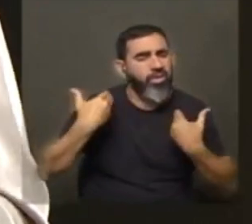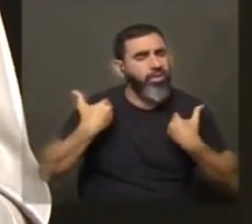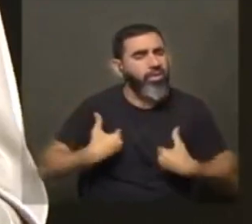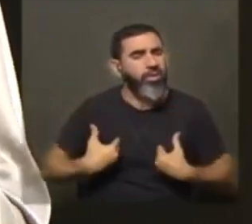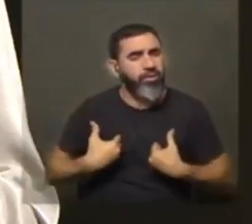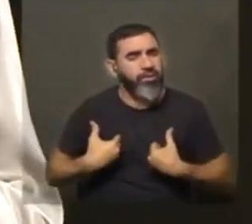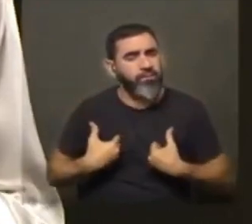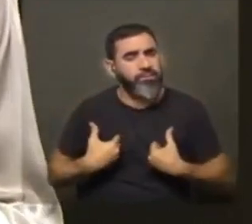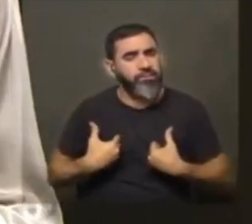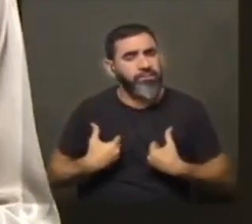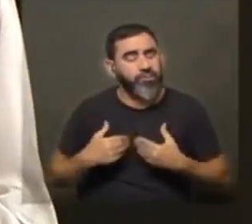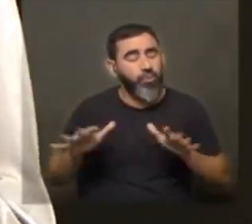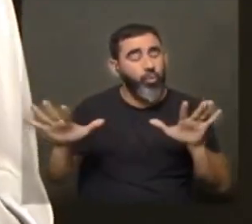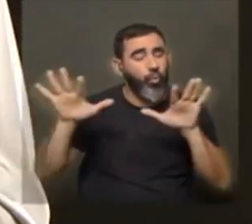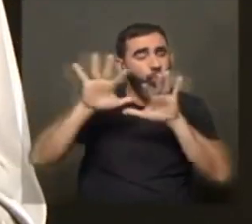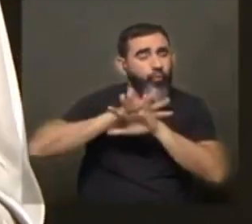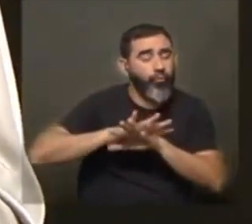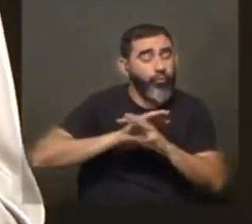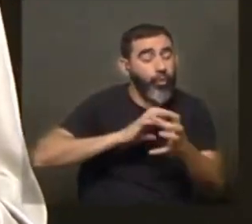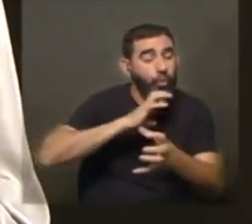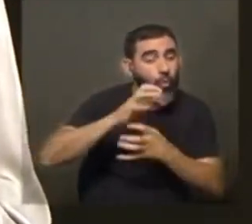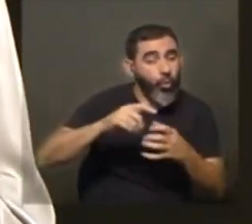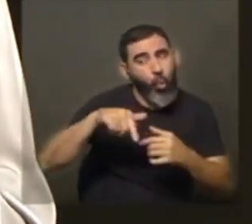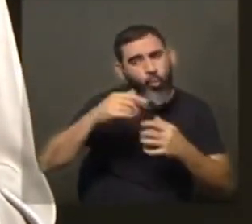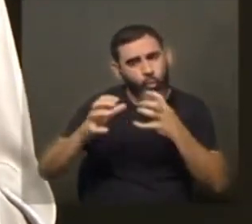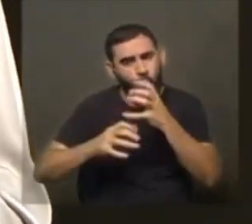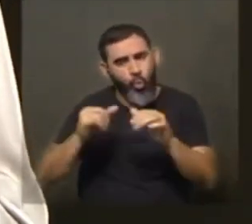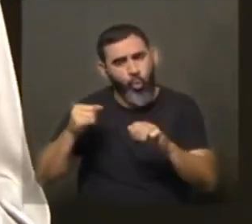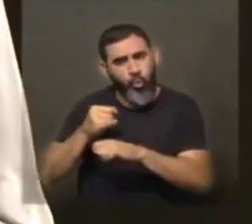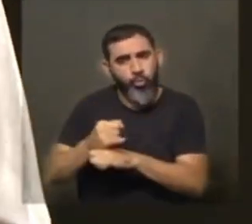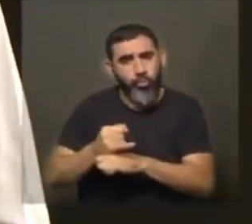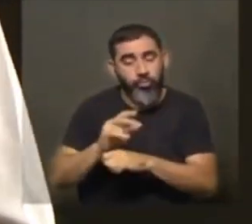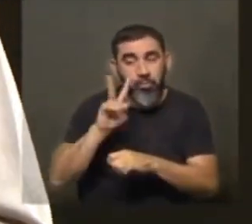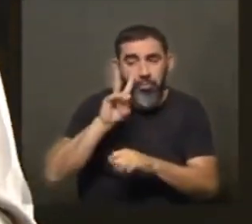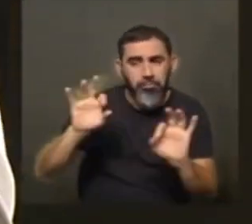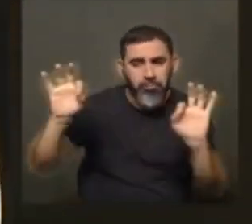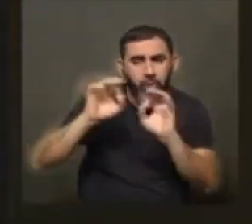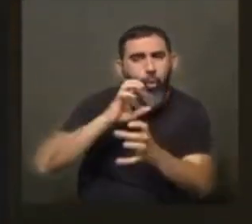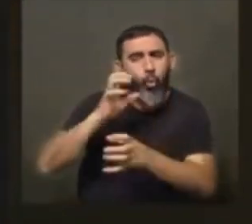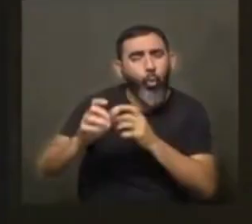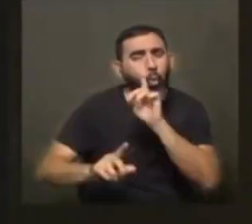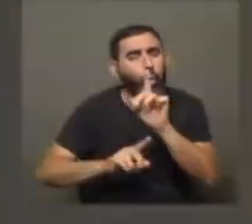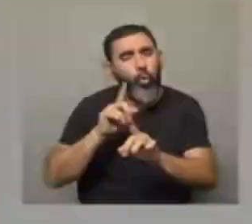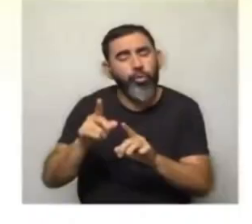de confundir un color por otro o de no ver algún tipo de color.